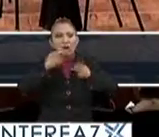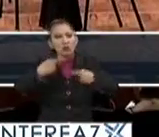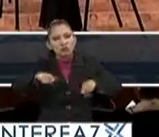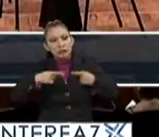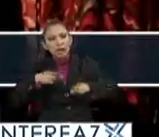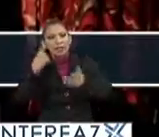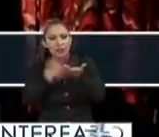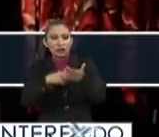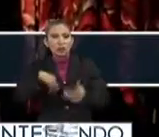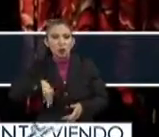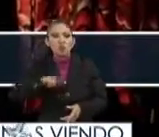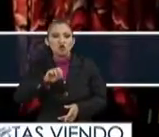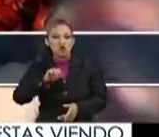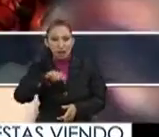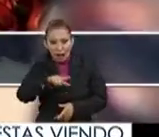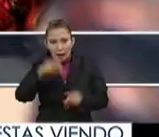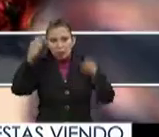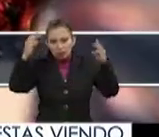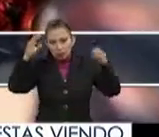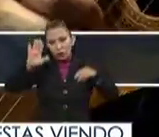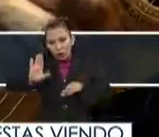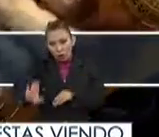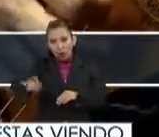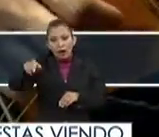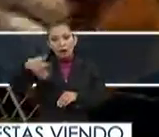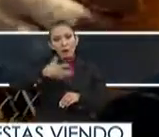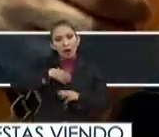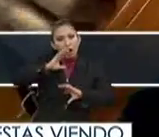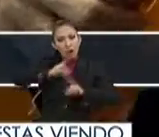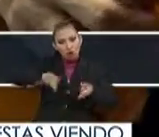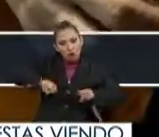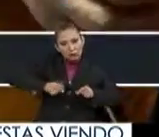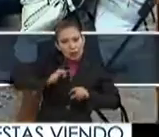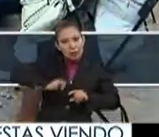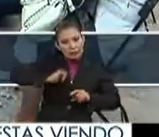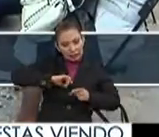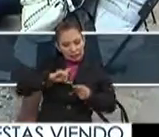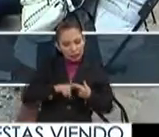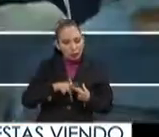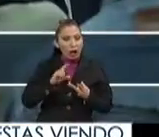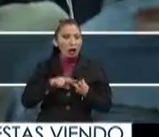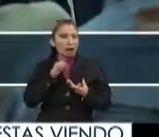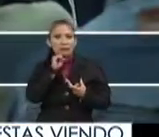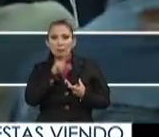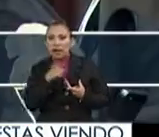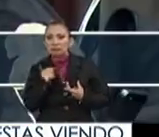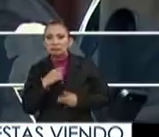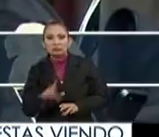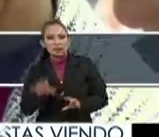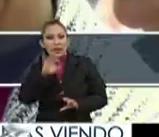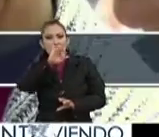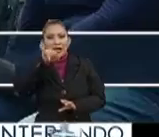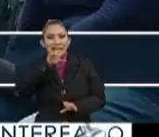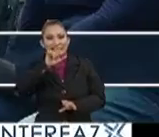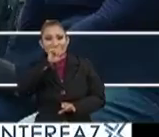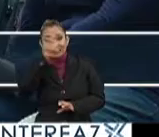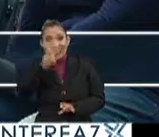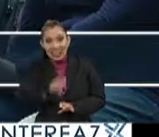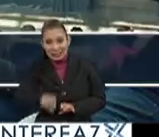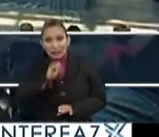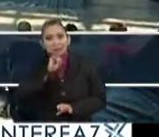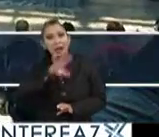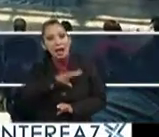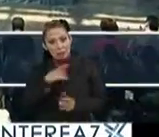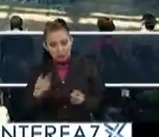dan en el MUNAL, ¿no? Claro. Entonces tenemos en el MUNAL desde conciertos de música antigua, conciertos de jazz, porque también tenemos un ciclo de